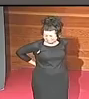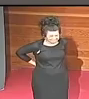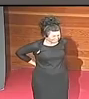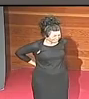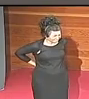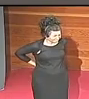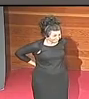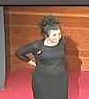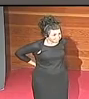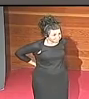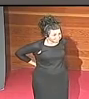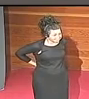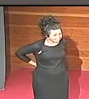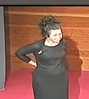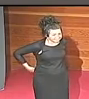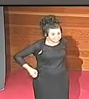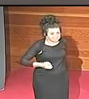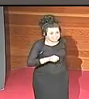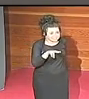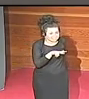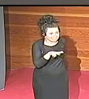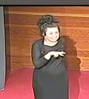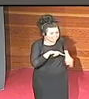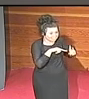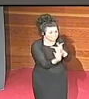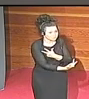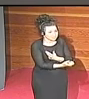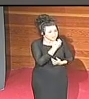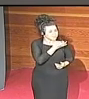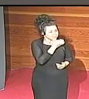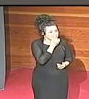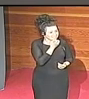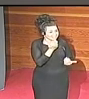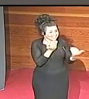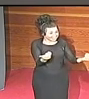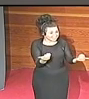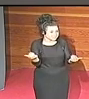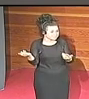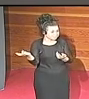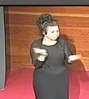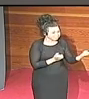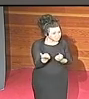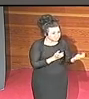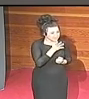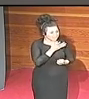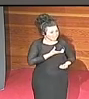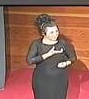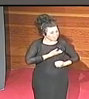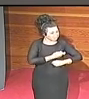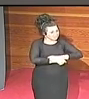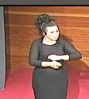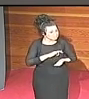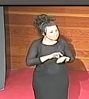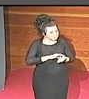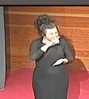Bai, arratsaldeon guztioi eta eskerrik asko etortzeagatik Gasteizko Udaletxeko Kultur Zerbitzuak antolatutako kazetaritza